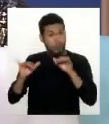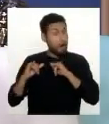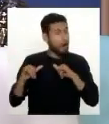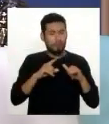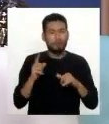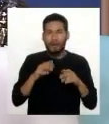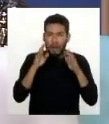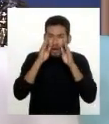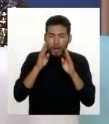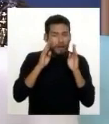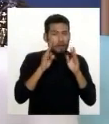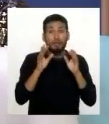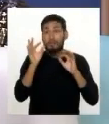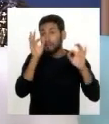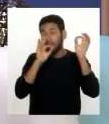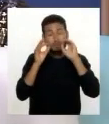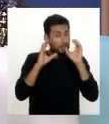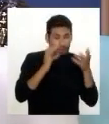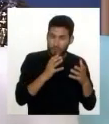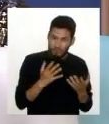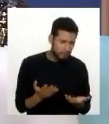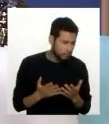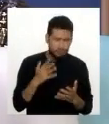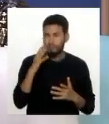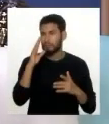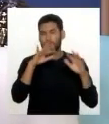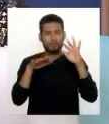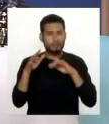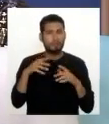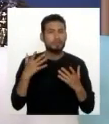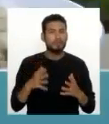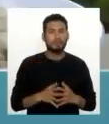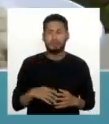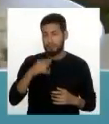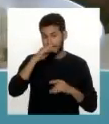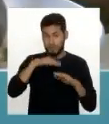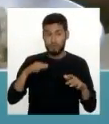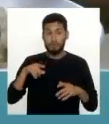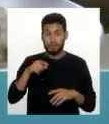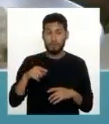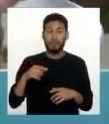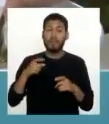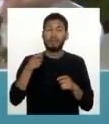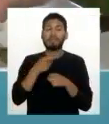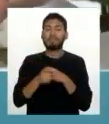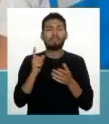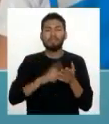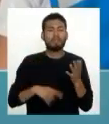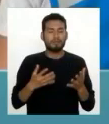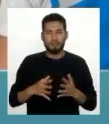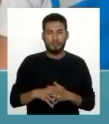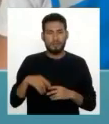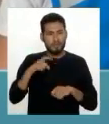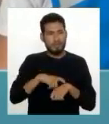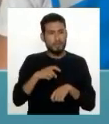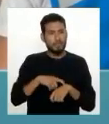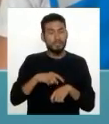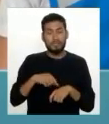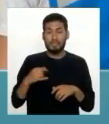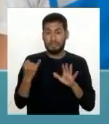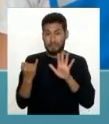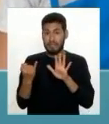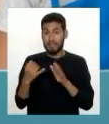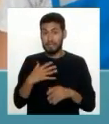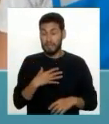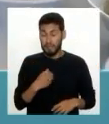la atención que va a prestar el niño a las clases ya no va a ser la misma. Un niño, y sobre todo lo que está afectando, es en un tiempo desde los 6